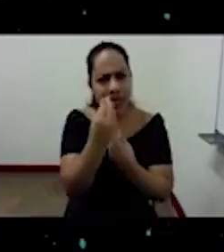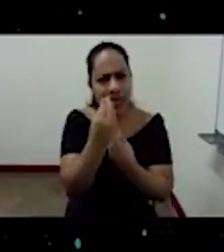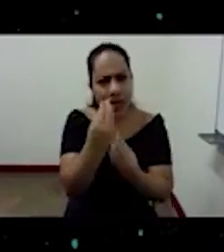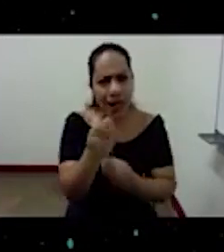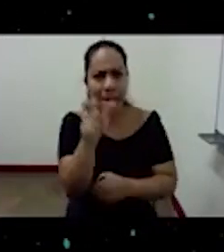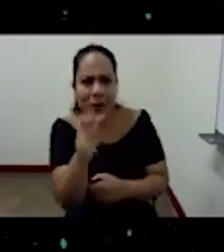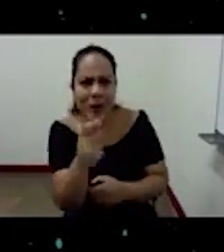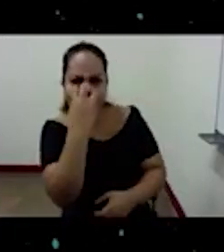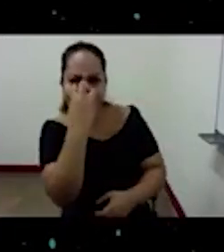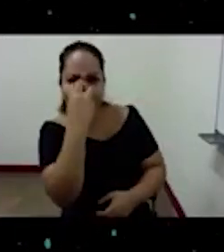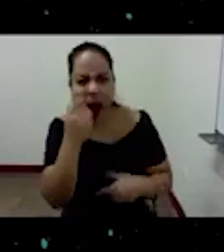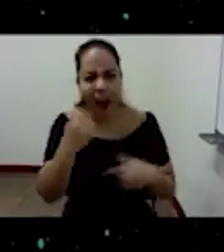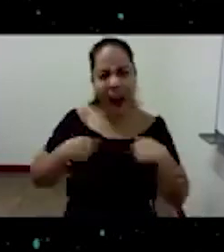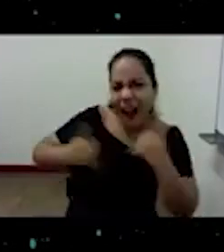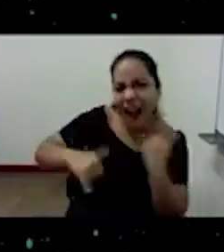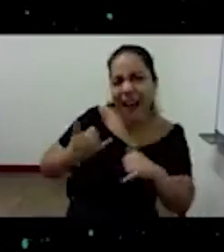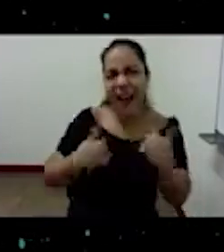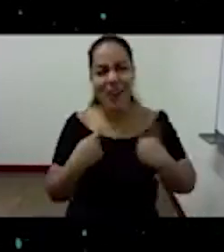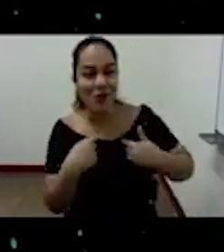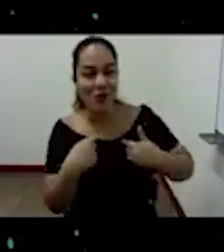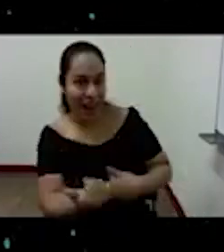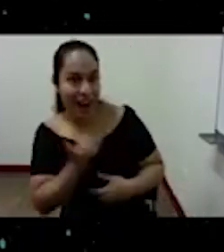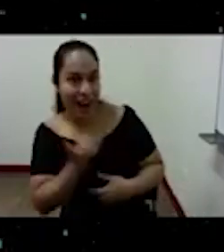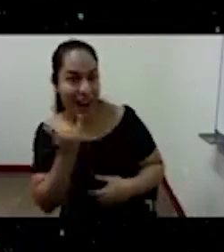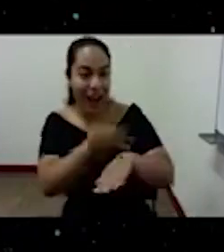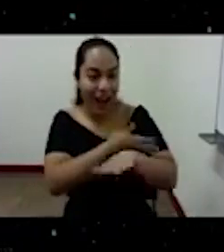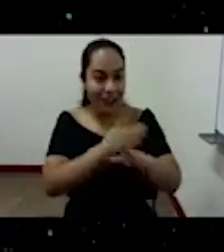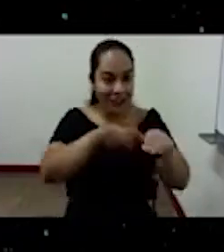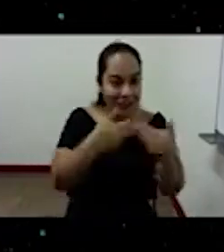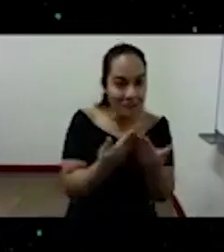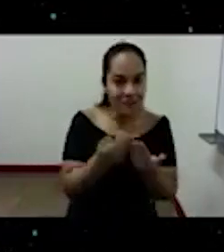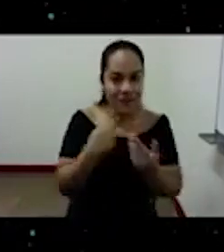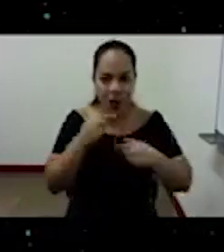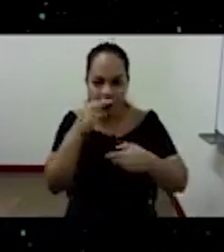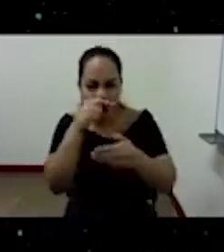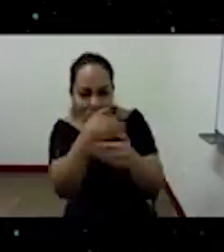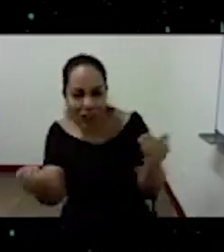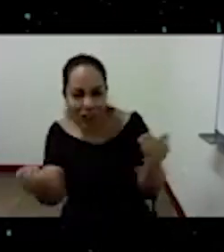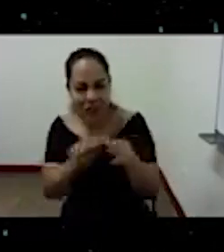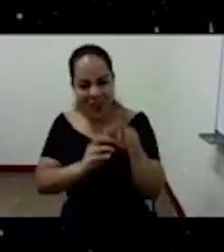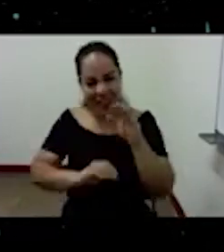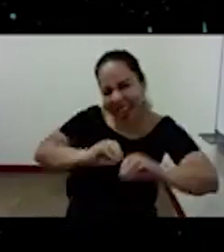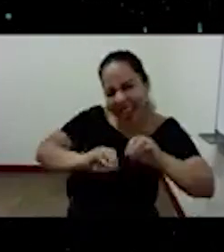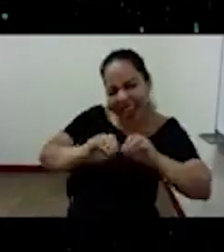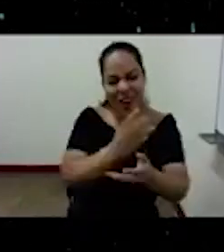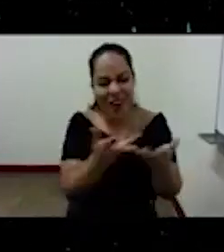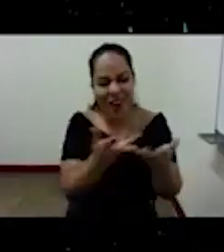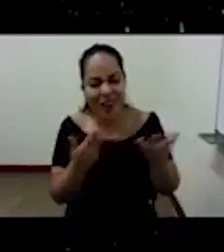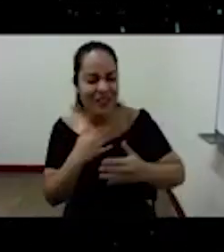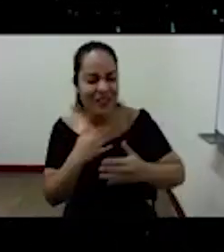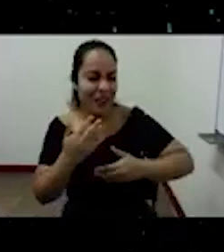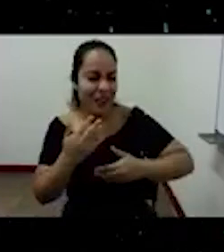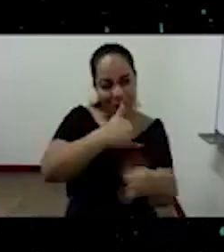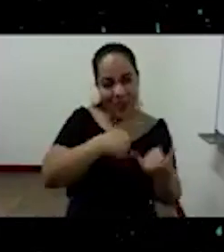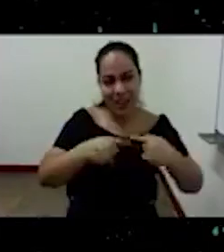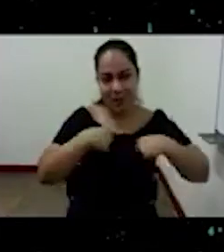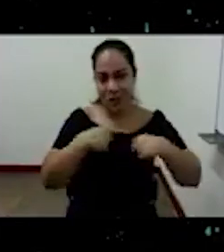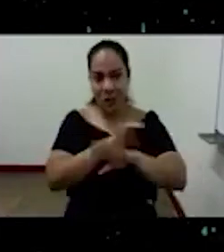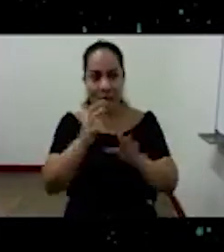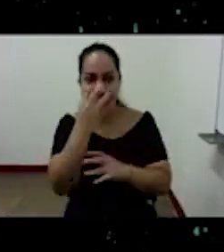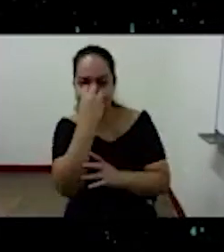y divirtiéndome y haciendo que se rieran los otros niños. Eso era todo para mí, hacer el